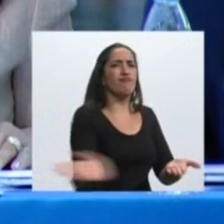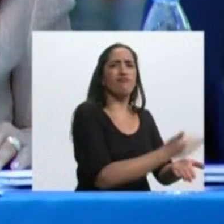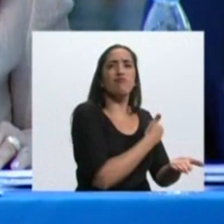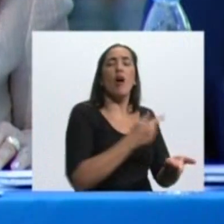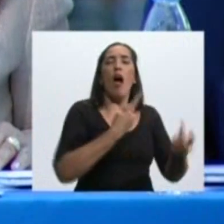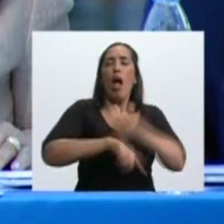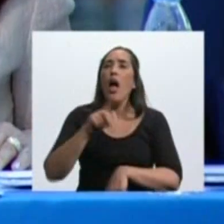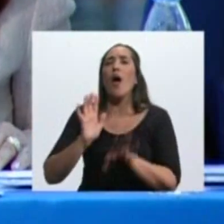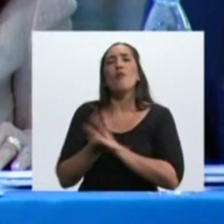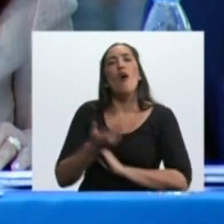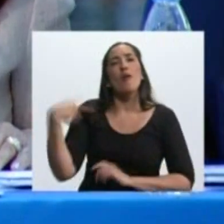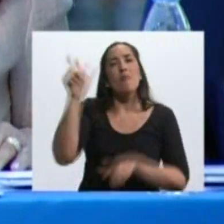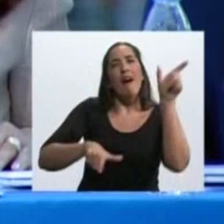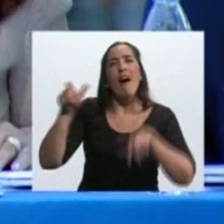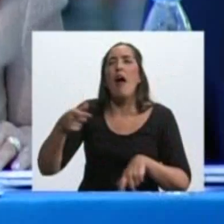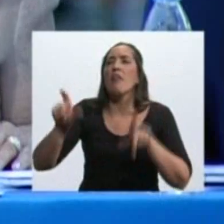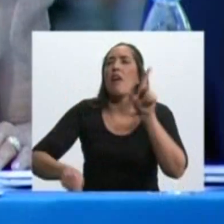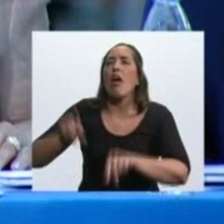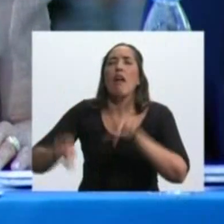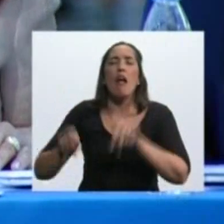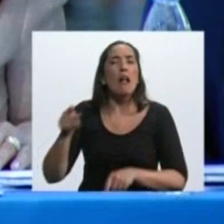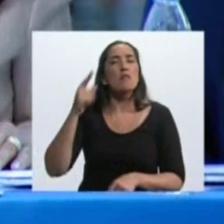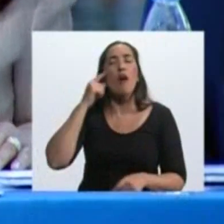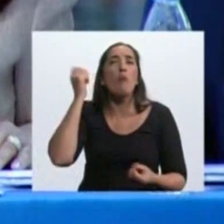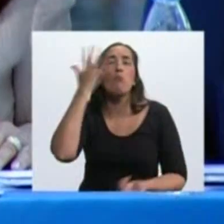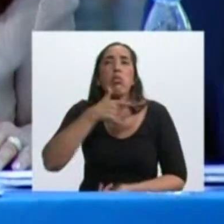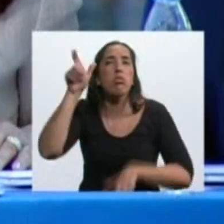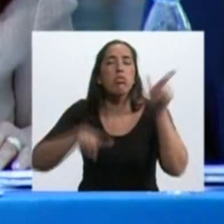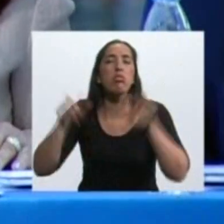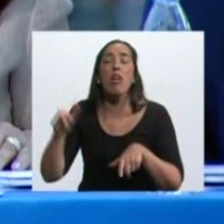espejitos de colores, por baratijas, por eso,